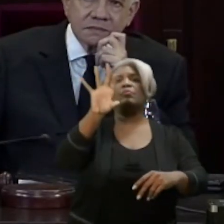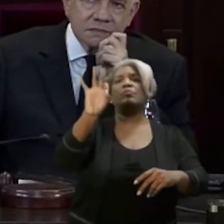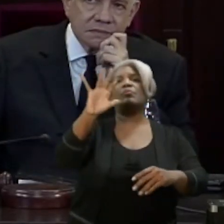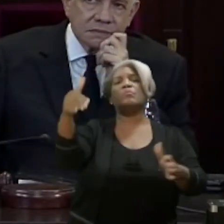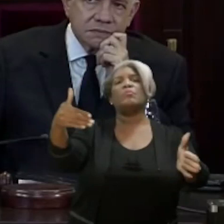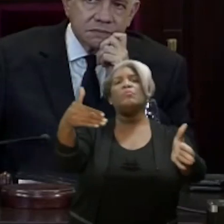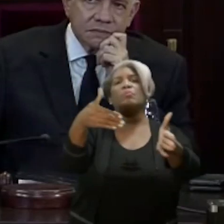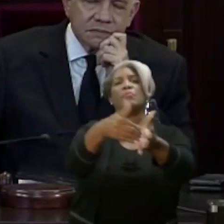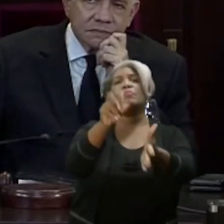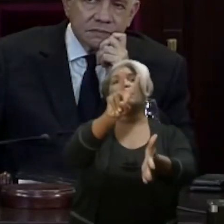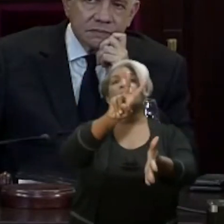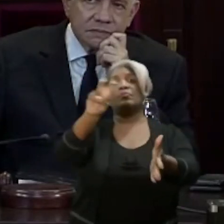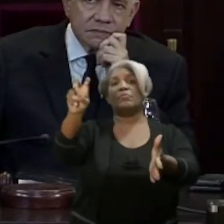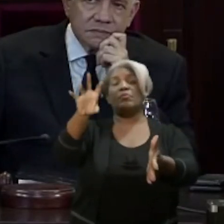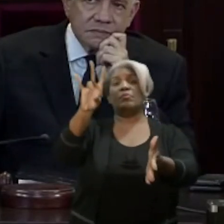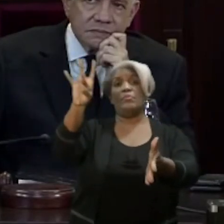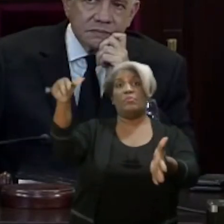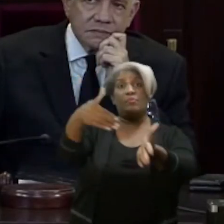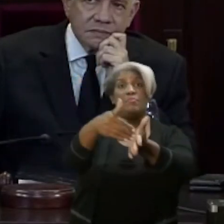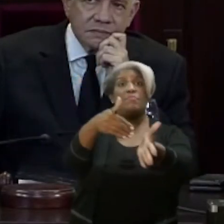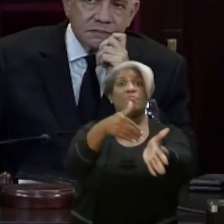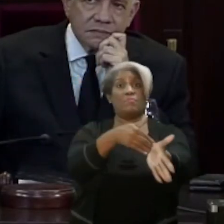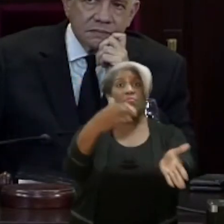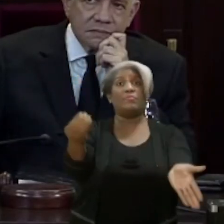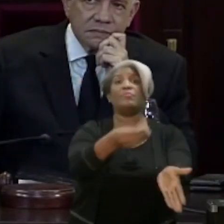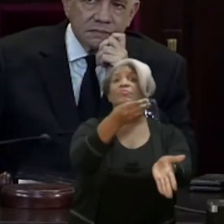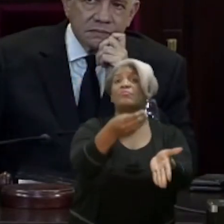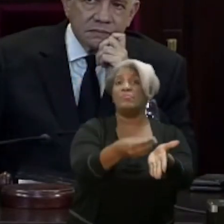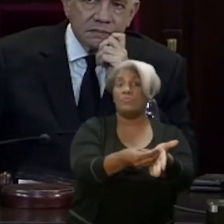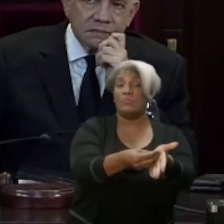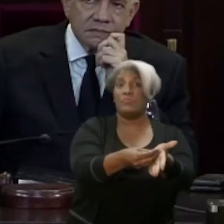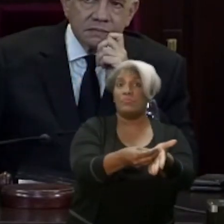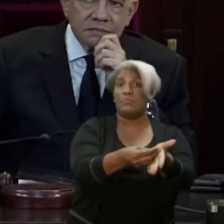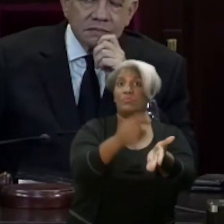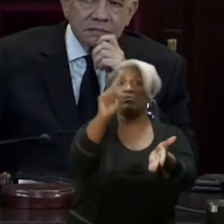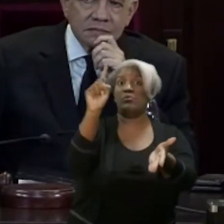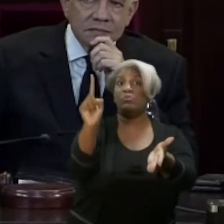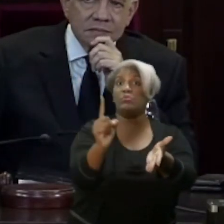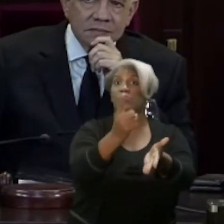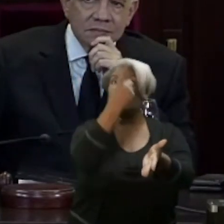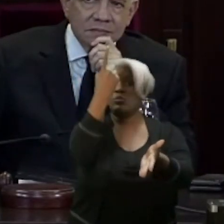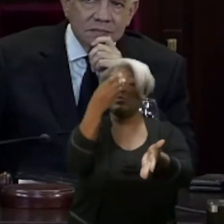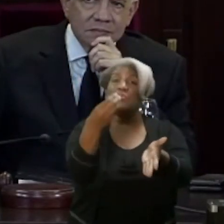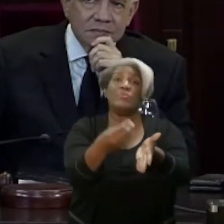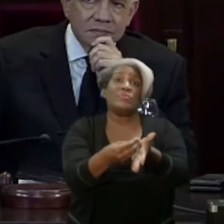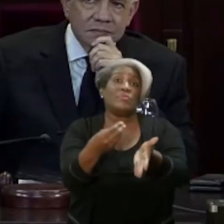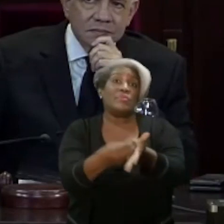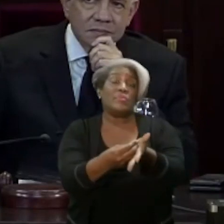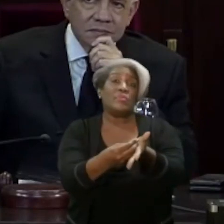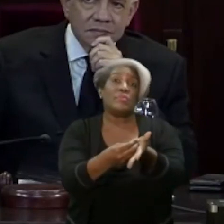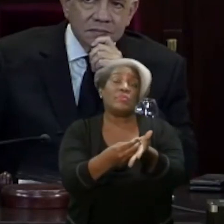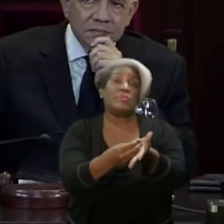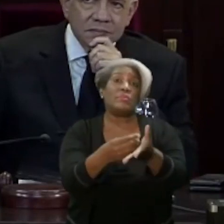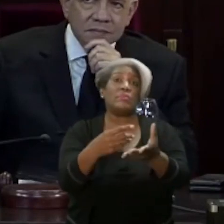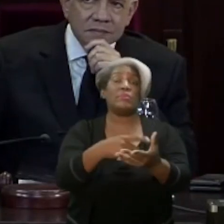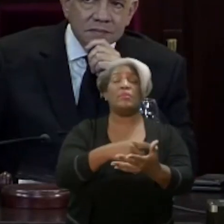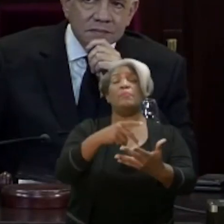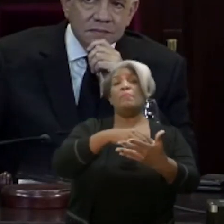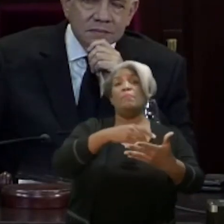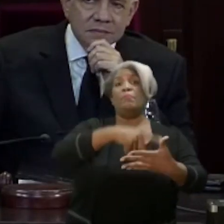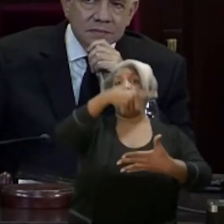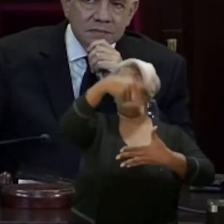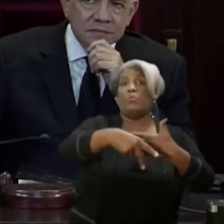49.277 millones de pesos. Solo de fondos provenientes del presupuesto nacional el año